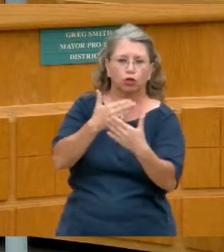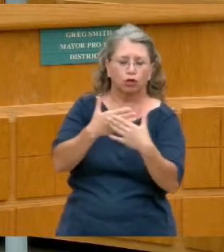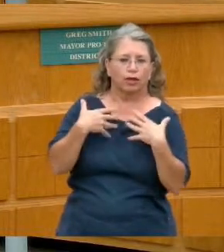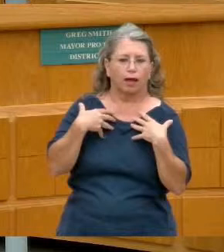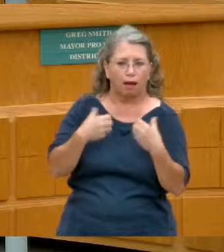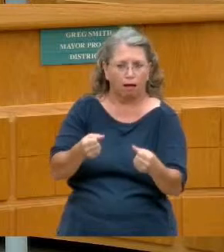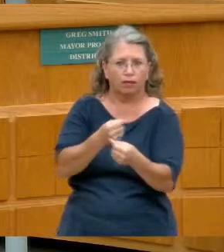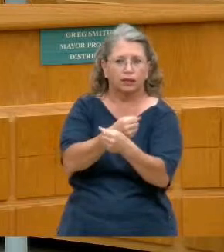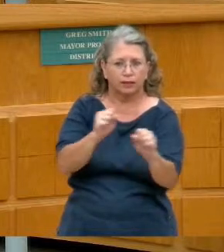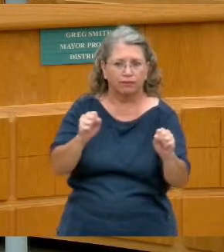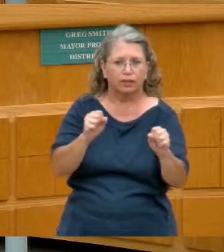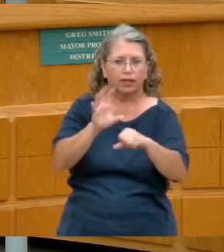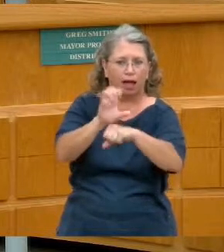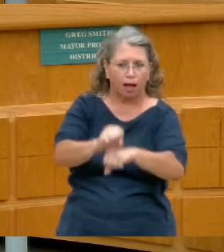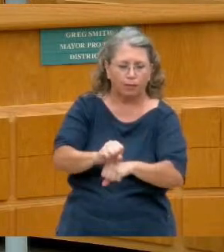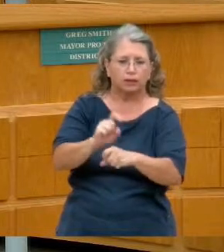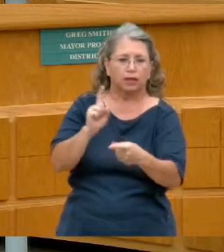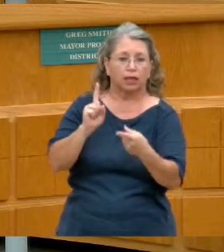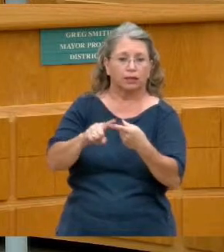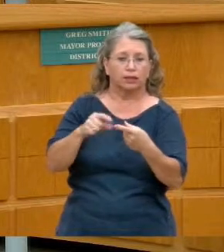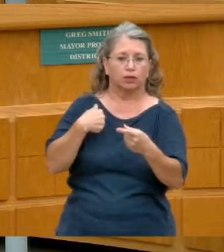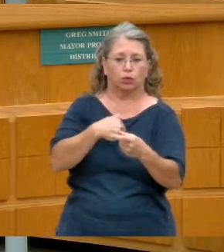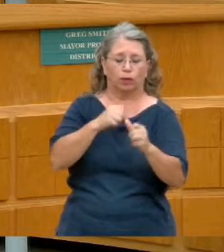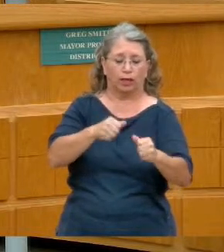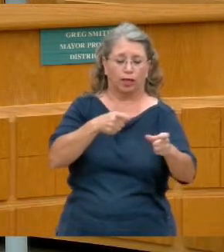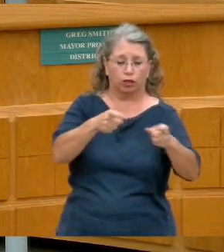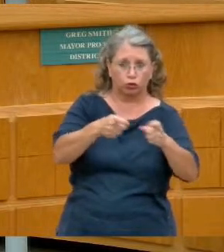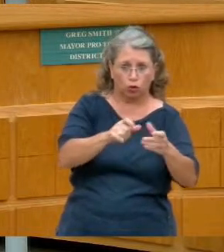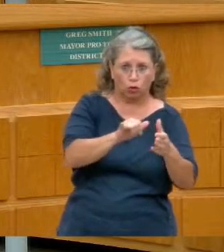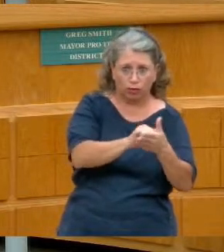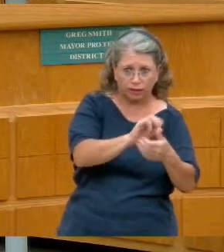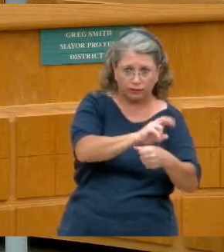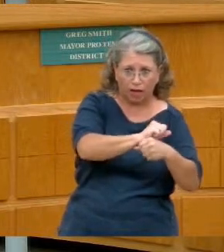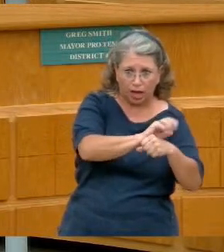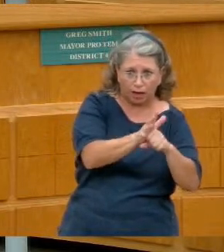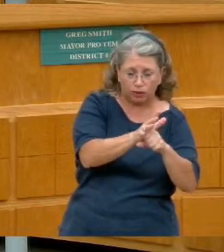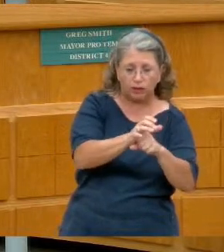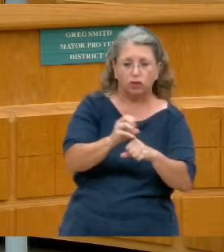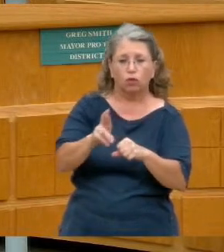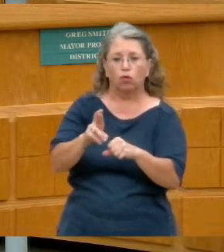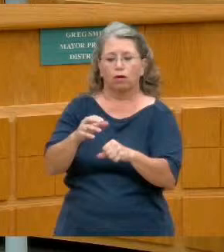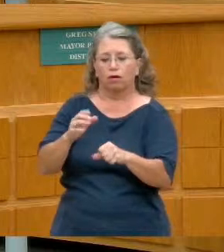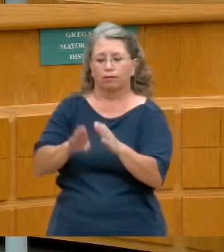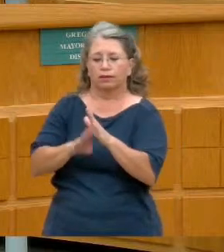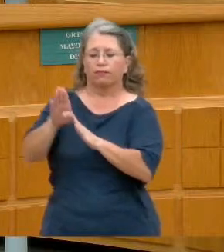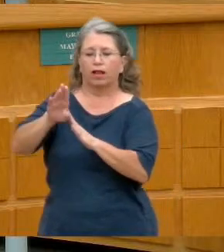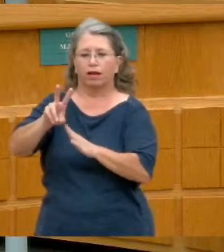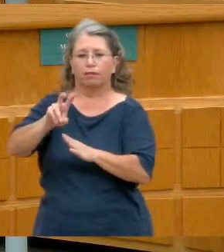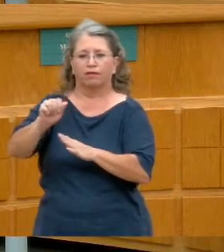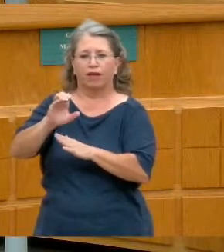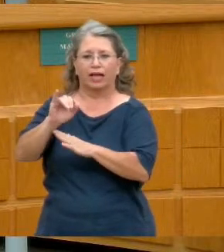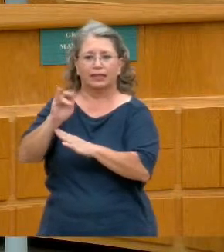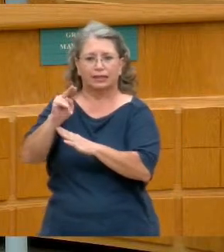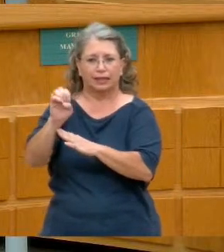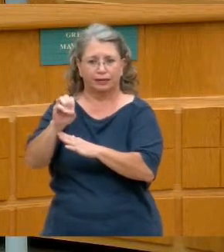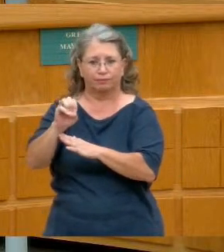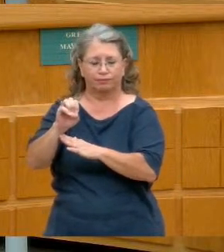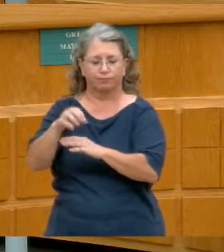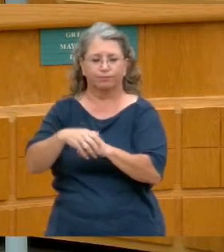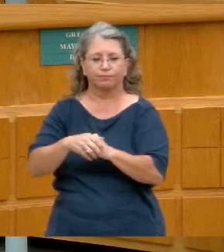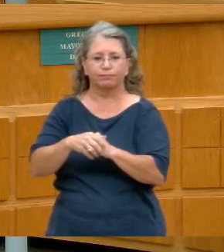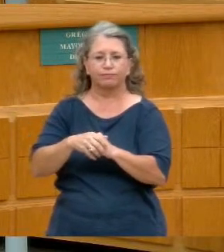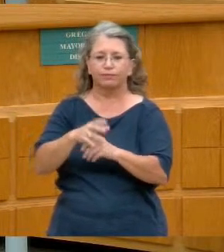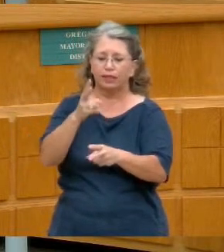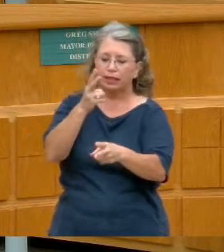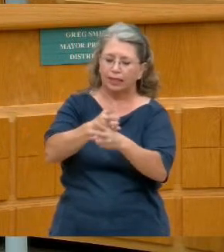be controlled until we have a vaccine or antiviral medications to help mitigate the spread of this virus. Stay